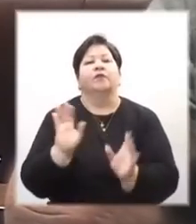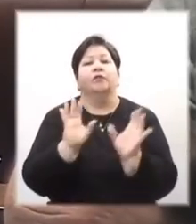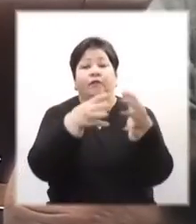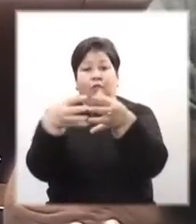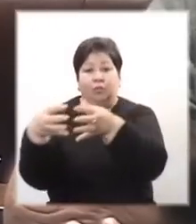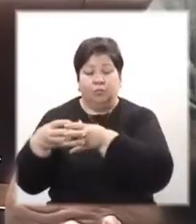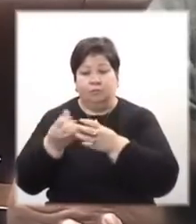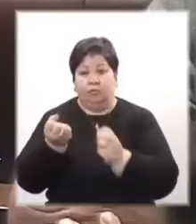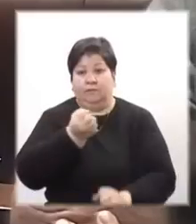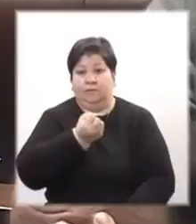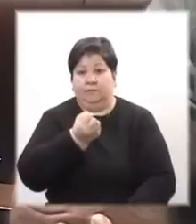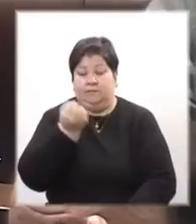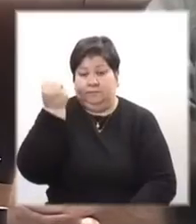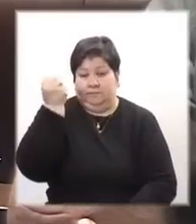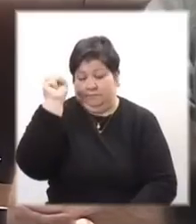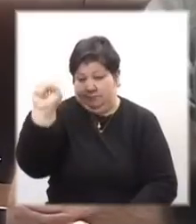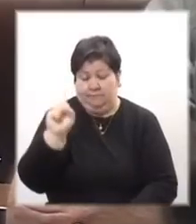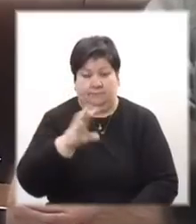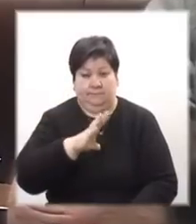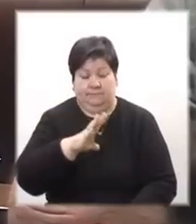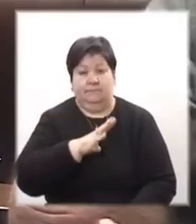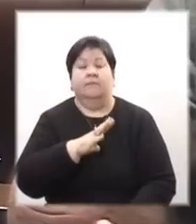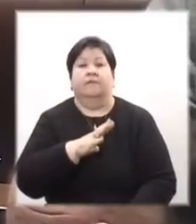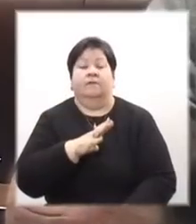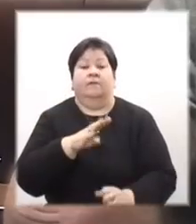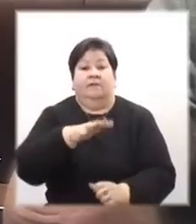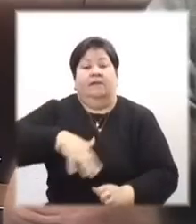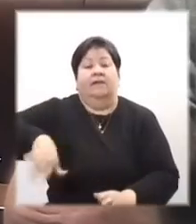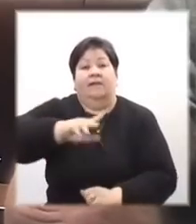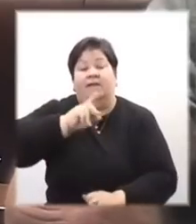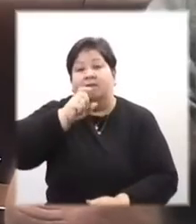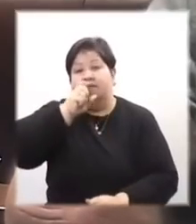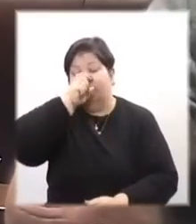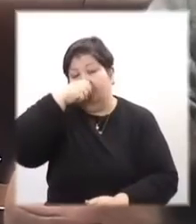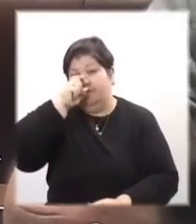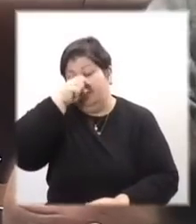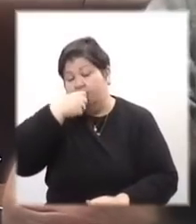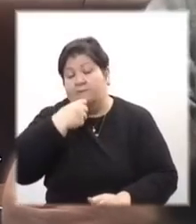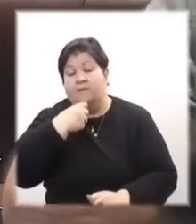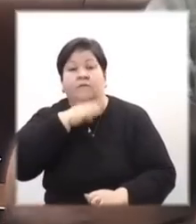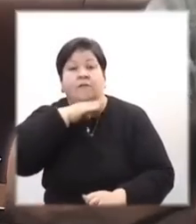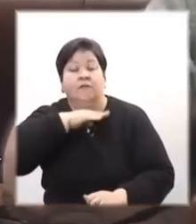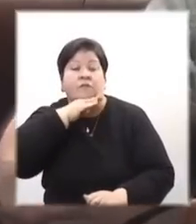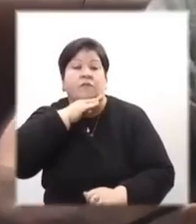los grupos criminales en el área metropolitana tienen vinculación con estos grupos